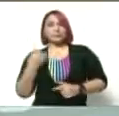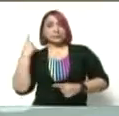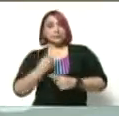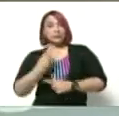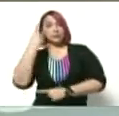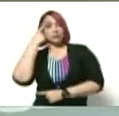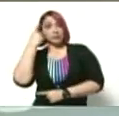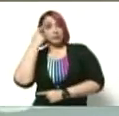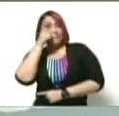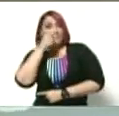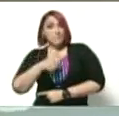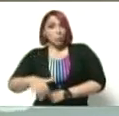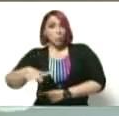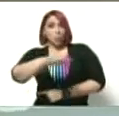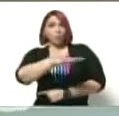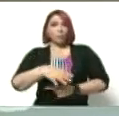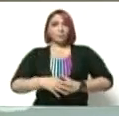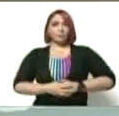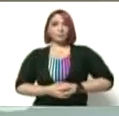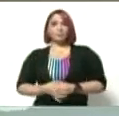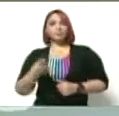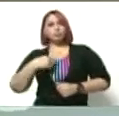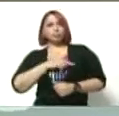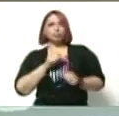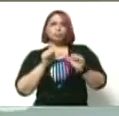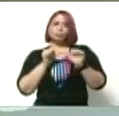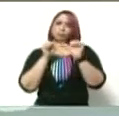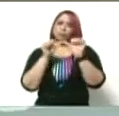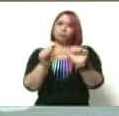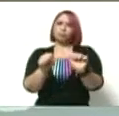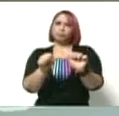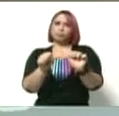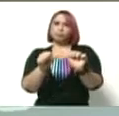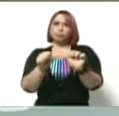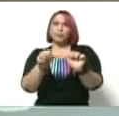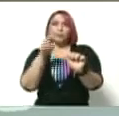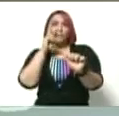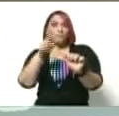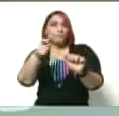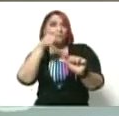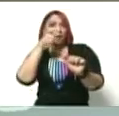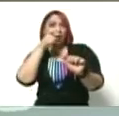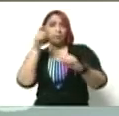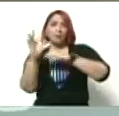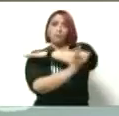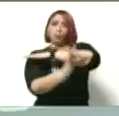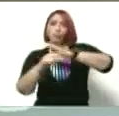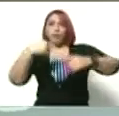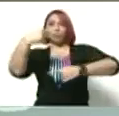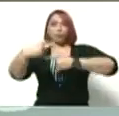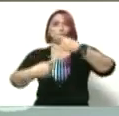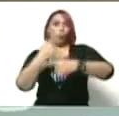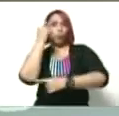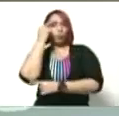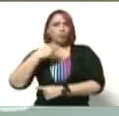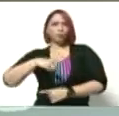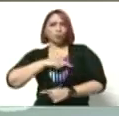nuestros pueblos que estábamos seguimos muy vigilantes de nuestra frontera todos los días nosotros